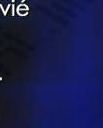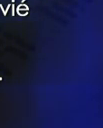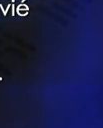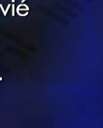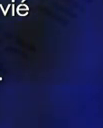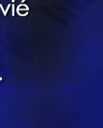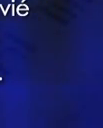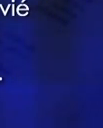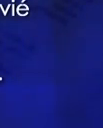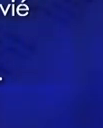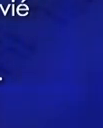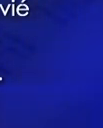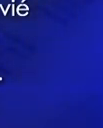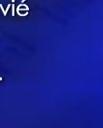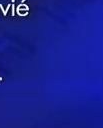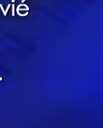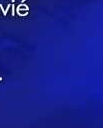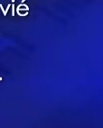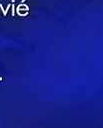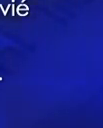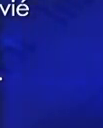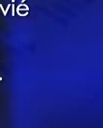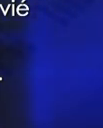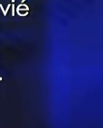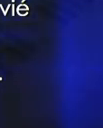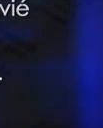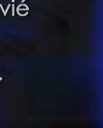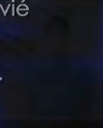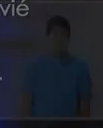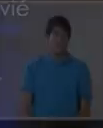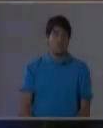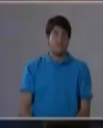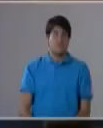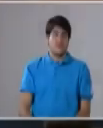refiriendo a lo que va a suceder. ¿Sí o no?